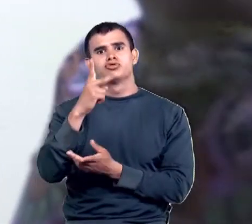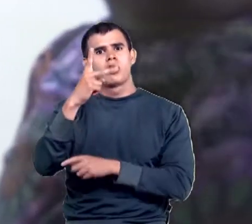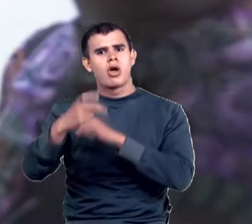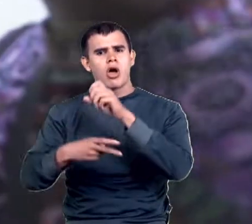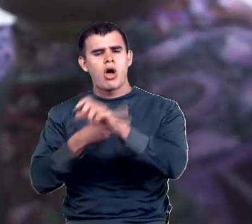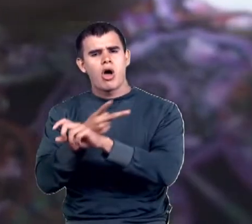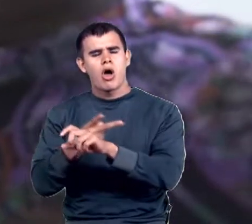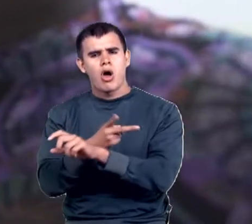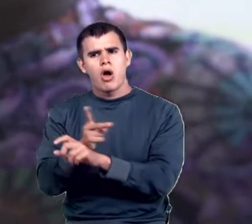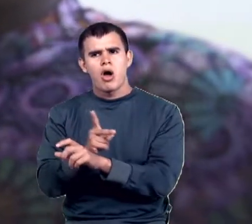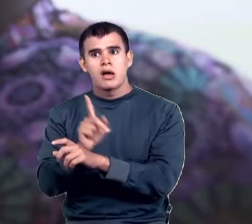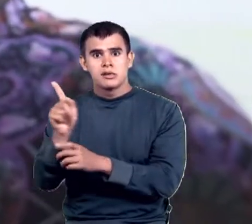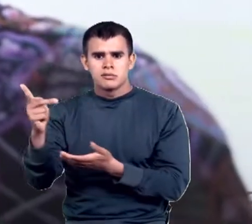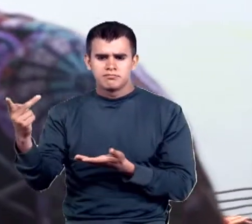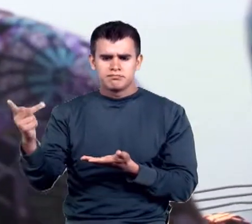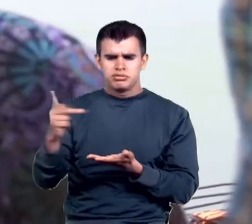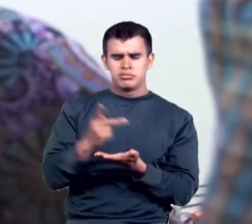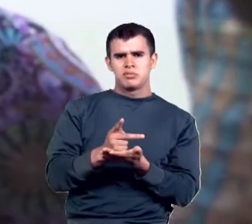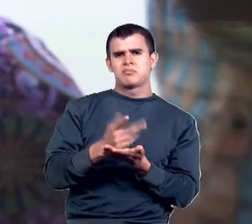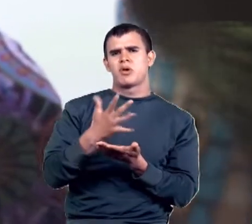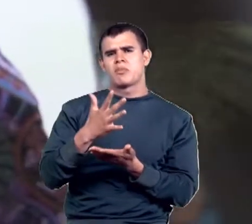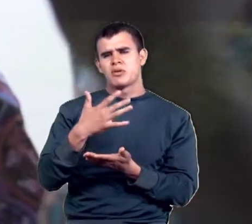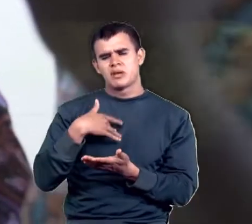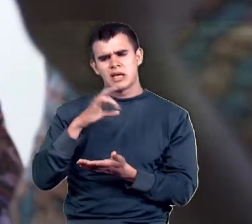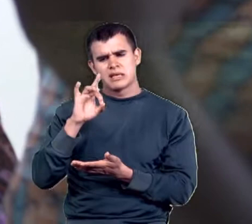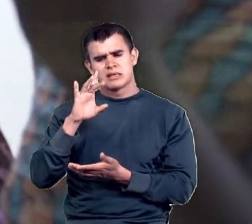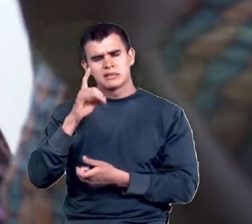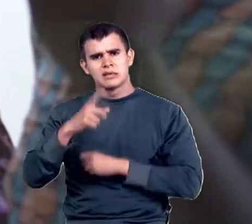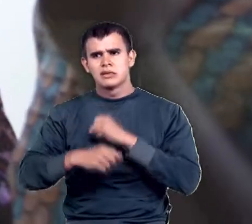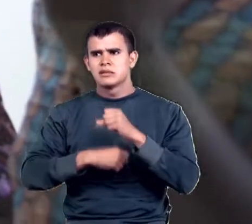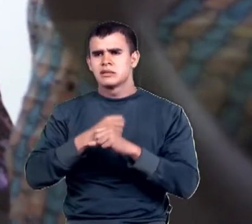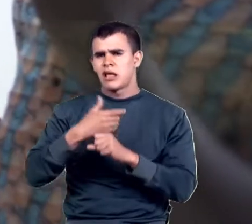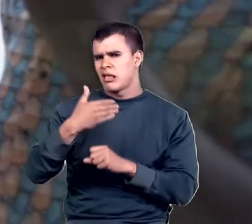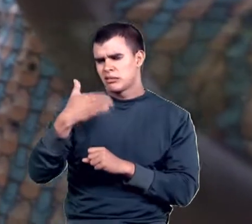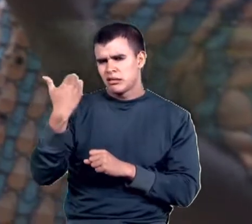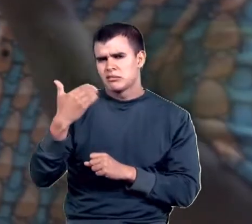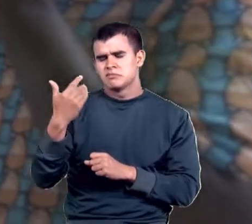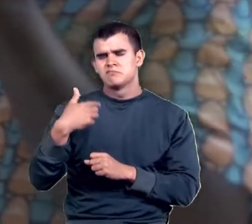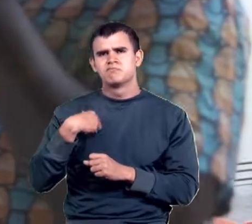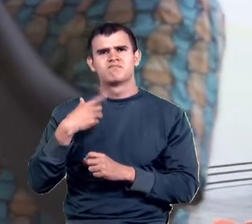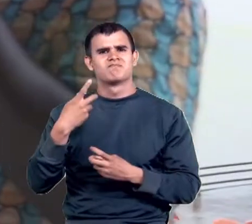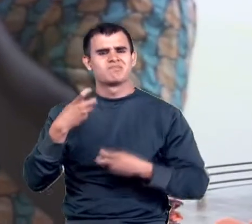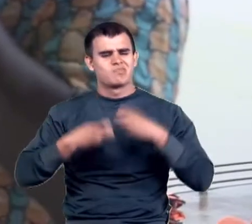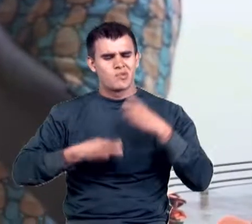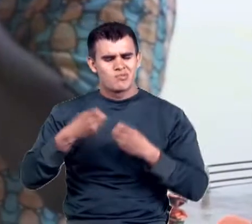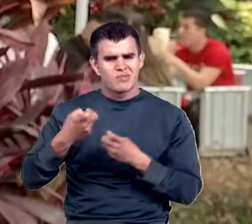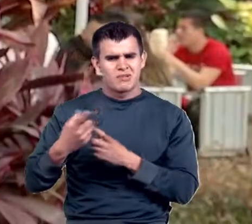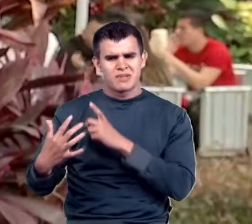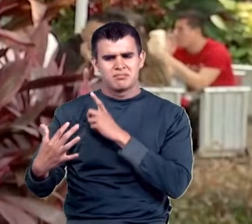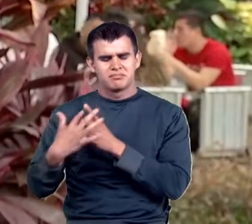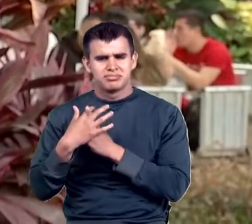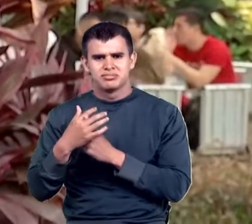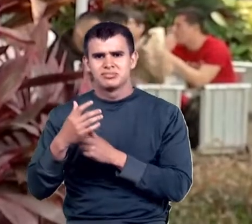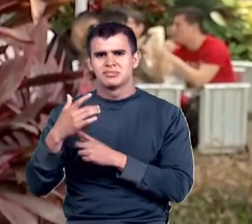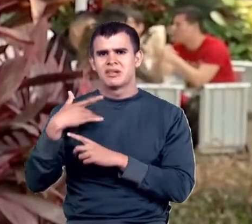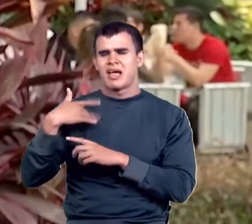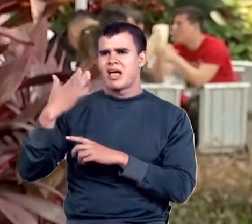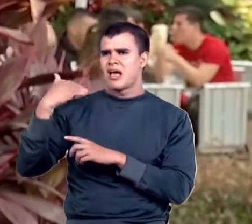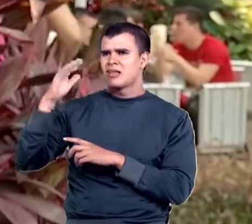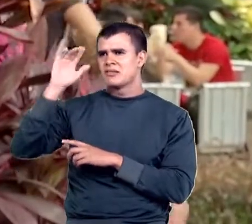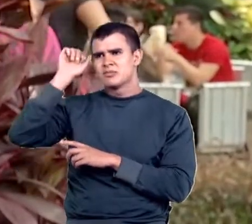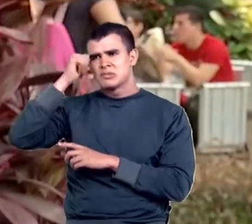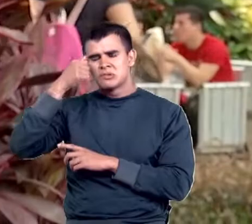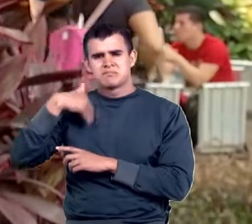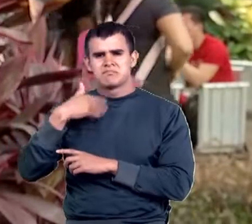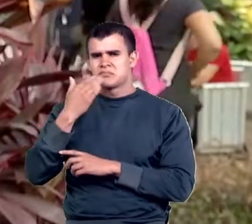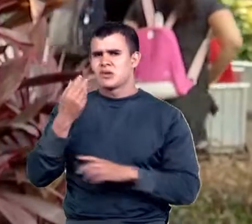años y pues la herramienta que tuvimos siempre para salir de los problemas fue la música. Los procesos culturales que allá habían